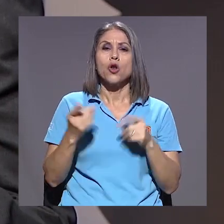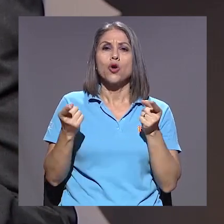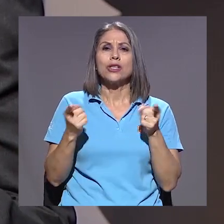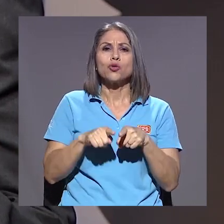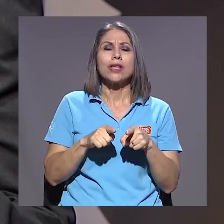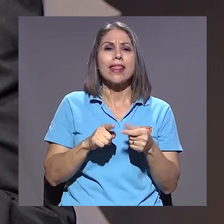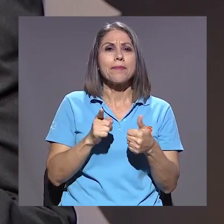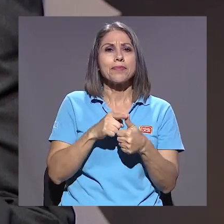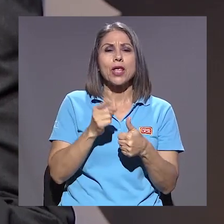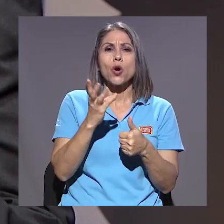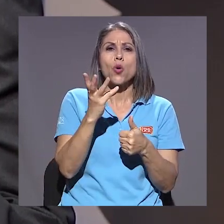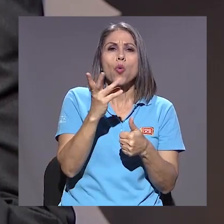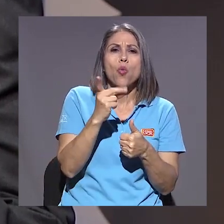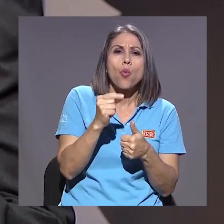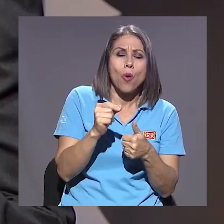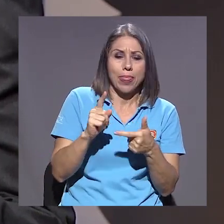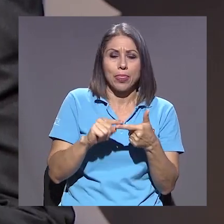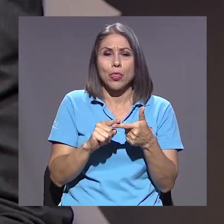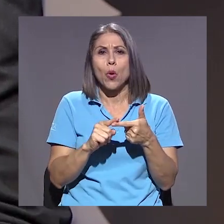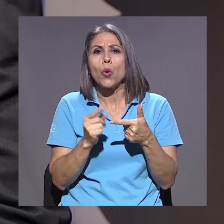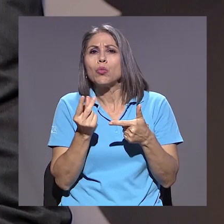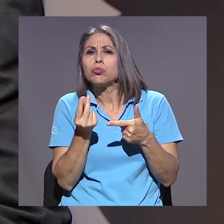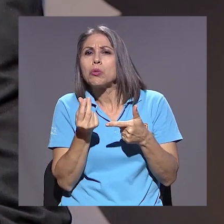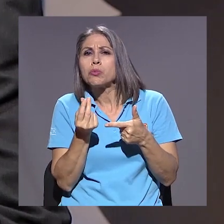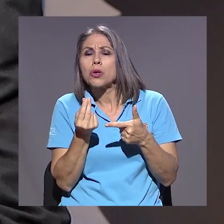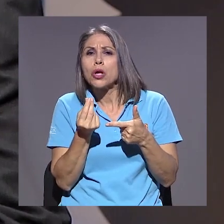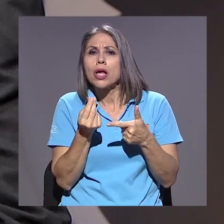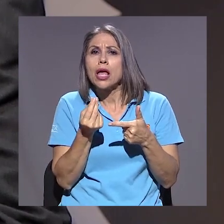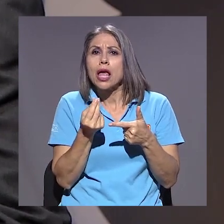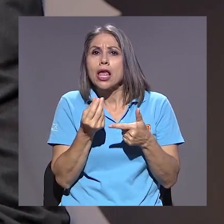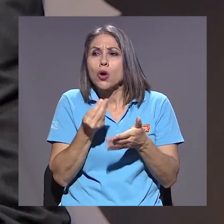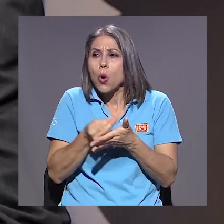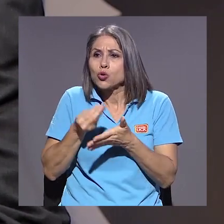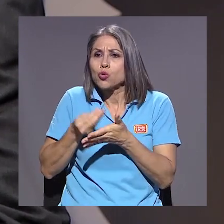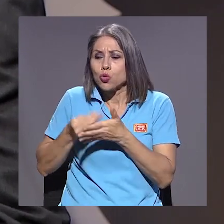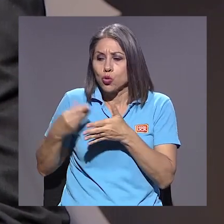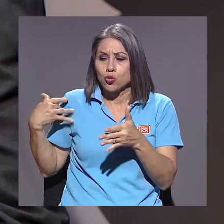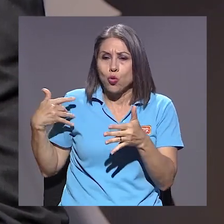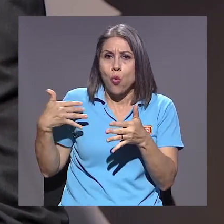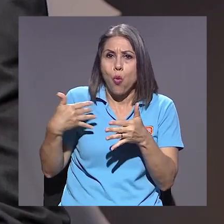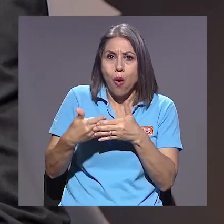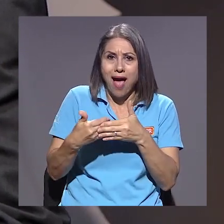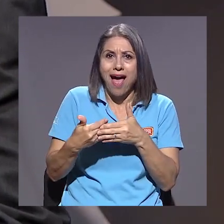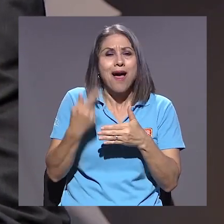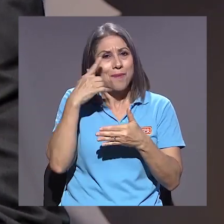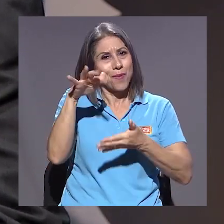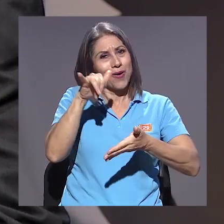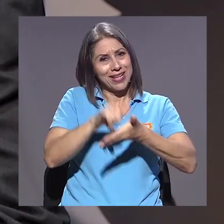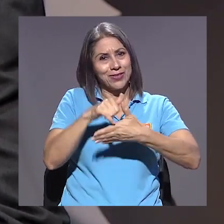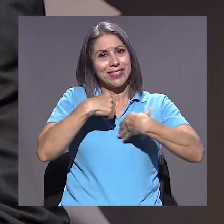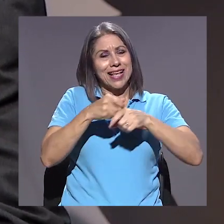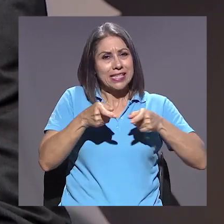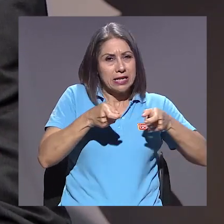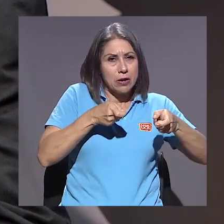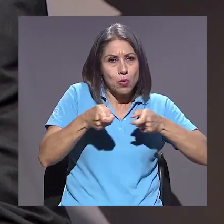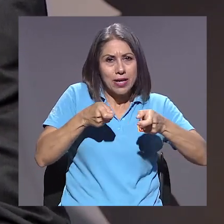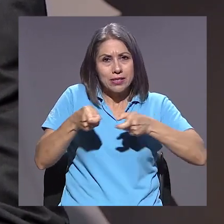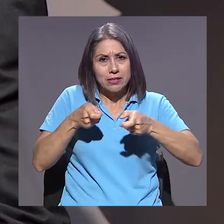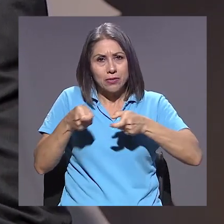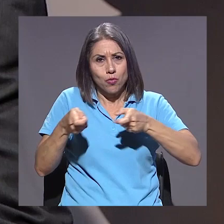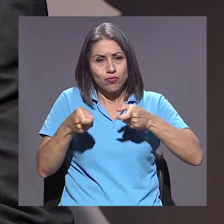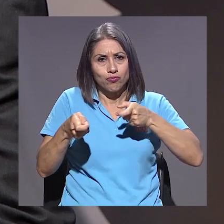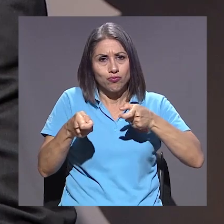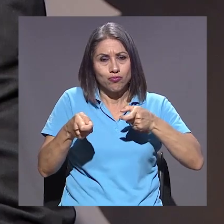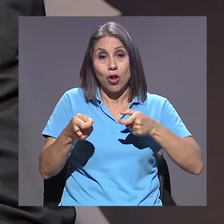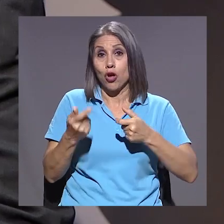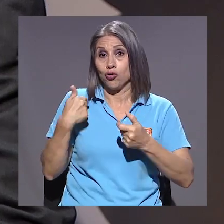cantidad y el monto de costos que debería uno de estar considerando. Esa es la gran tarea de la regulación, porque debemos de pasar, y ese es el